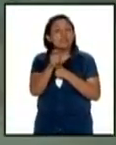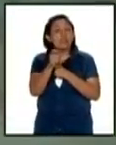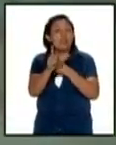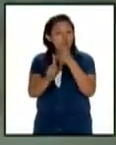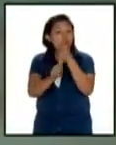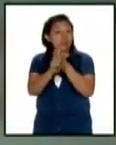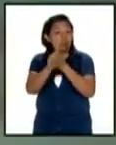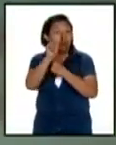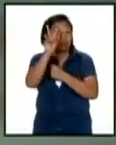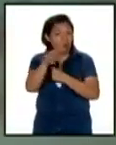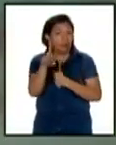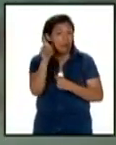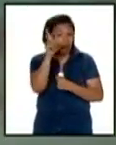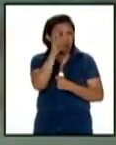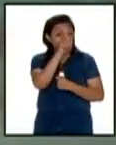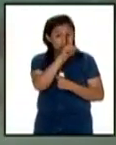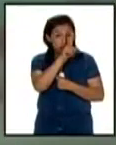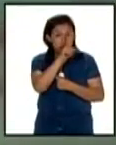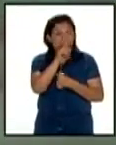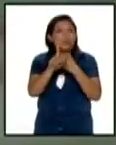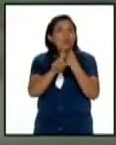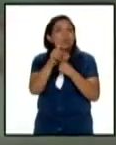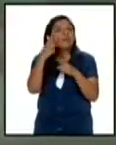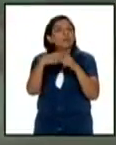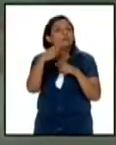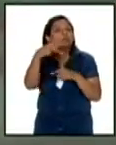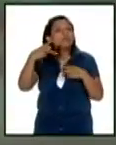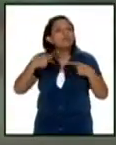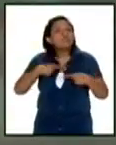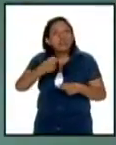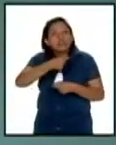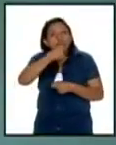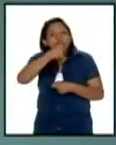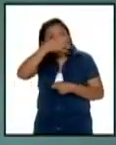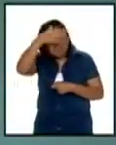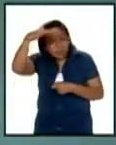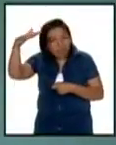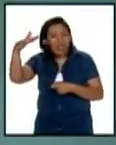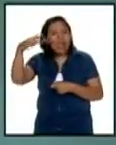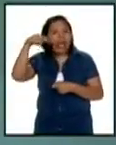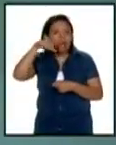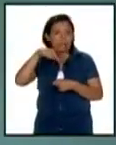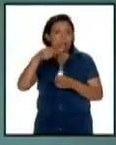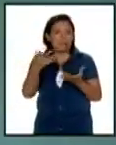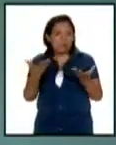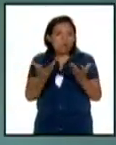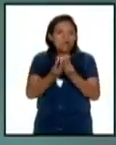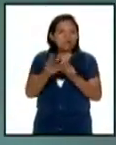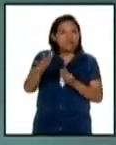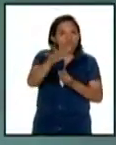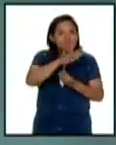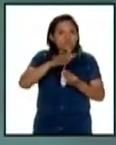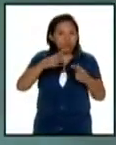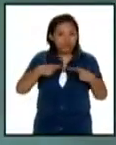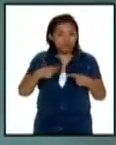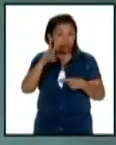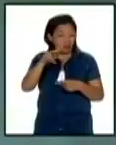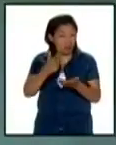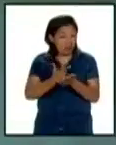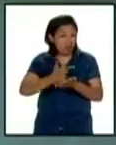en que se encuentran las personas adultas mayores en nuestra sociedad. Es muy grave esta